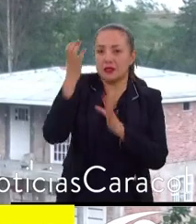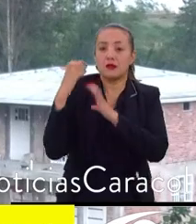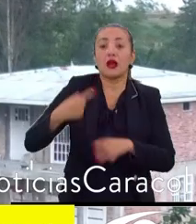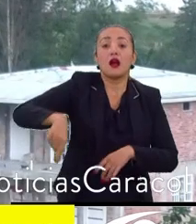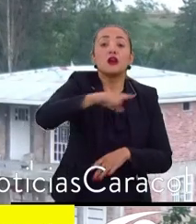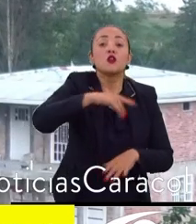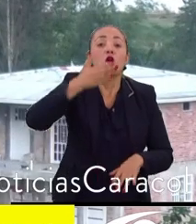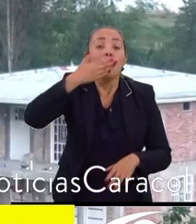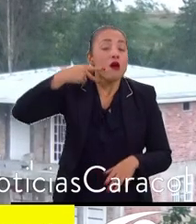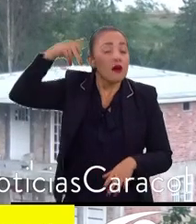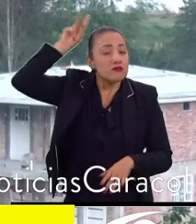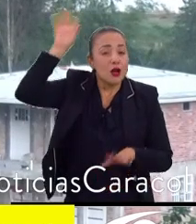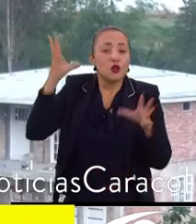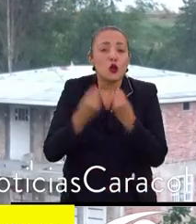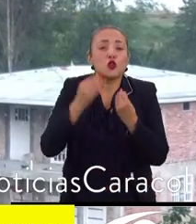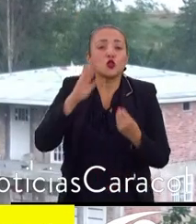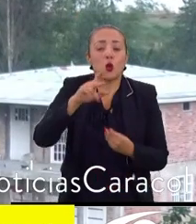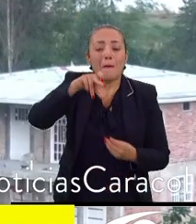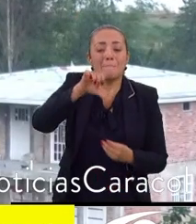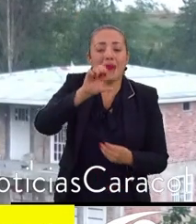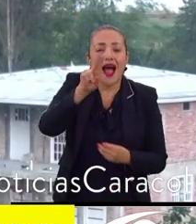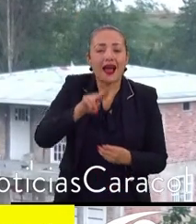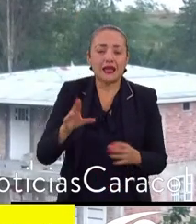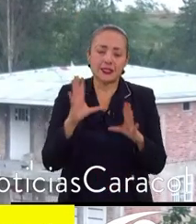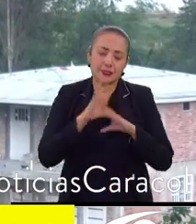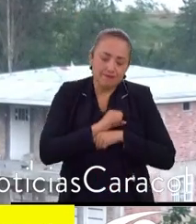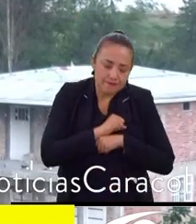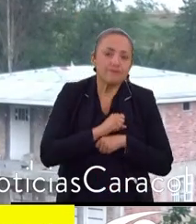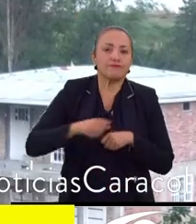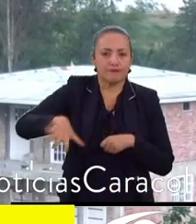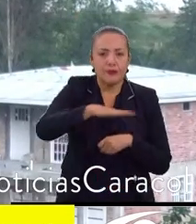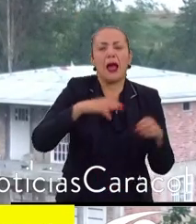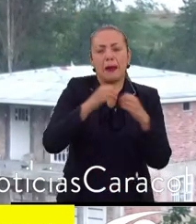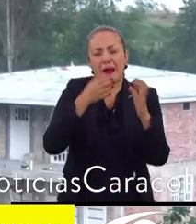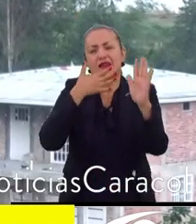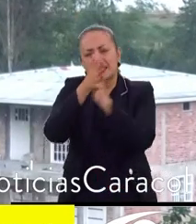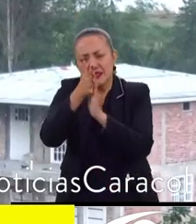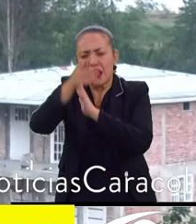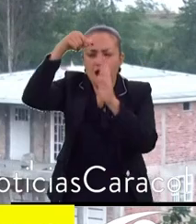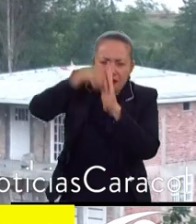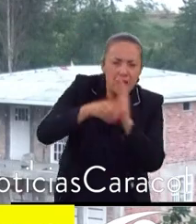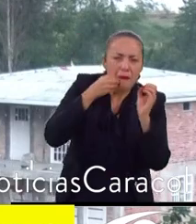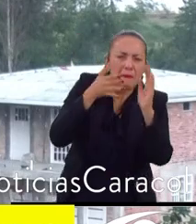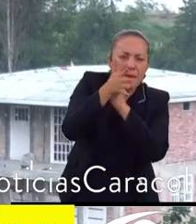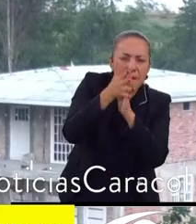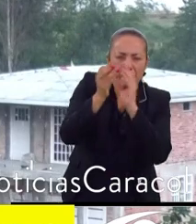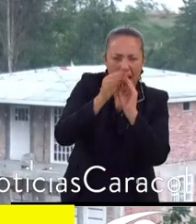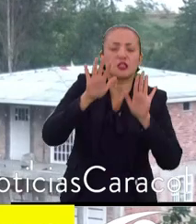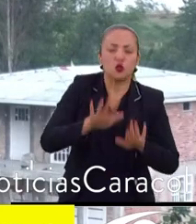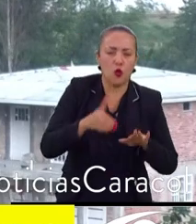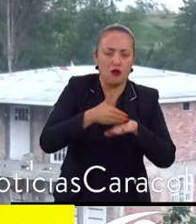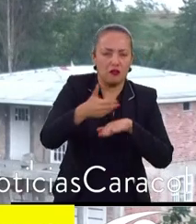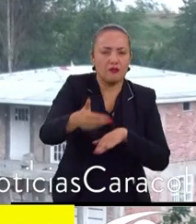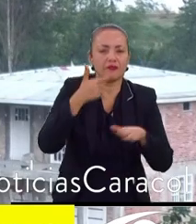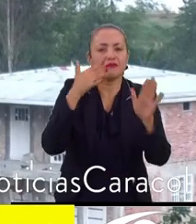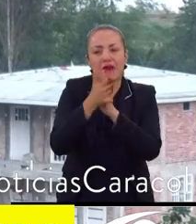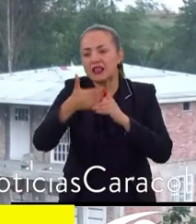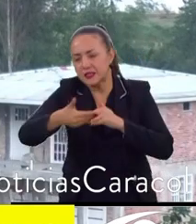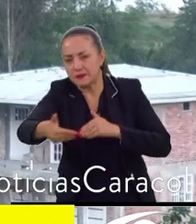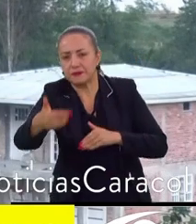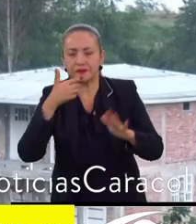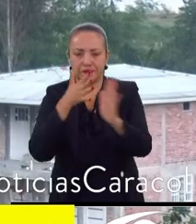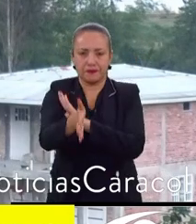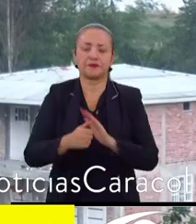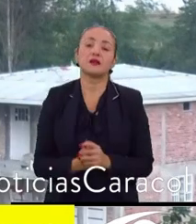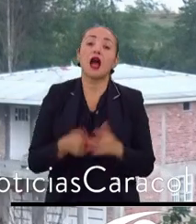comunidad indígena páez de esa zona y por supuesto tendremos más información más emplear ampliación de esta noticia en nuestras próximas emisiones